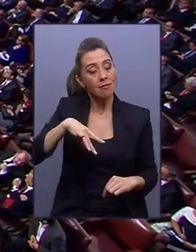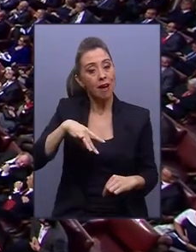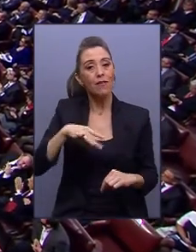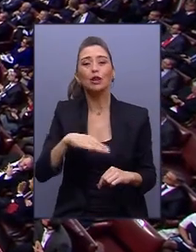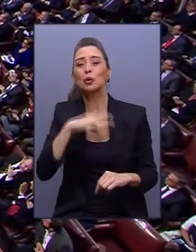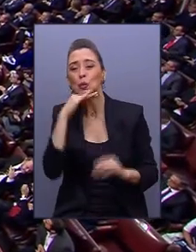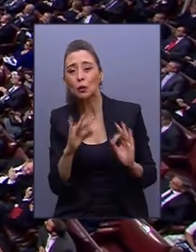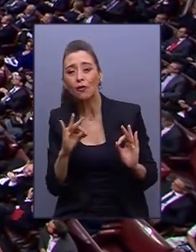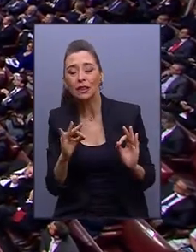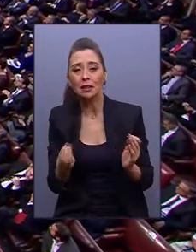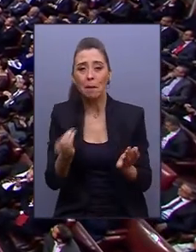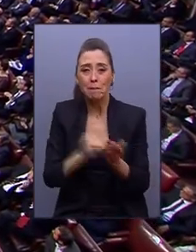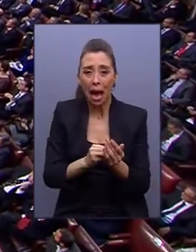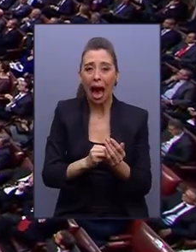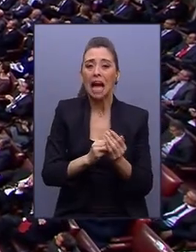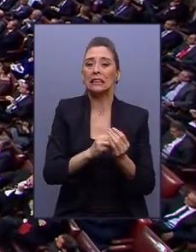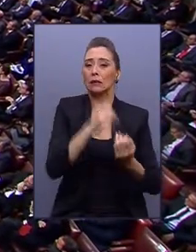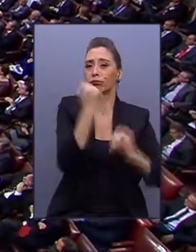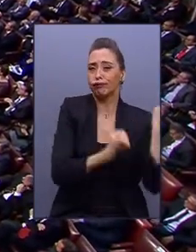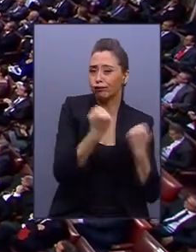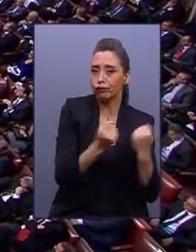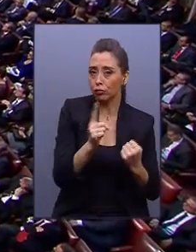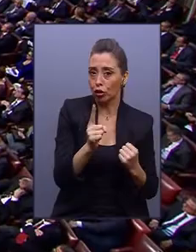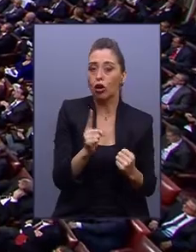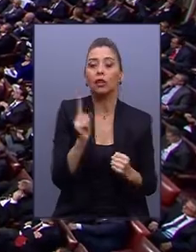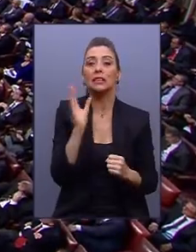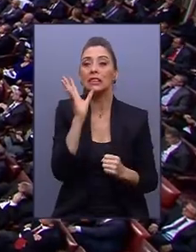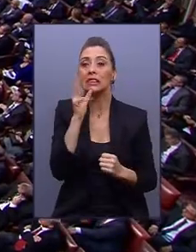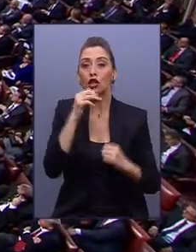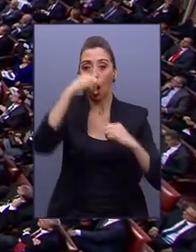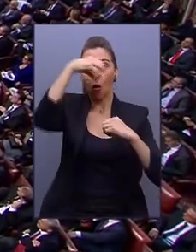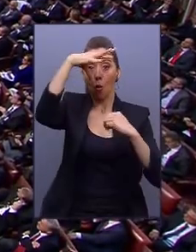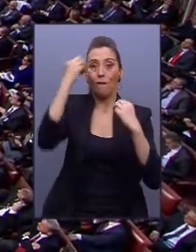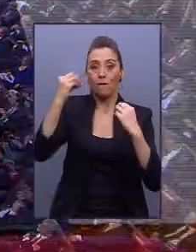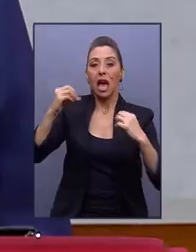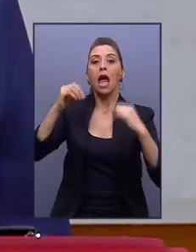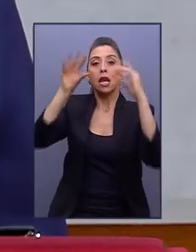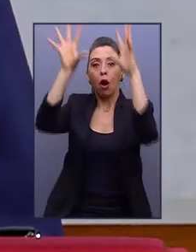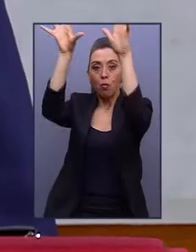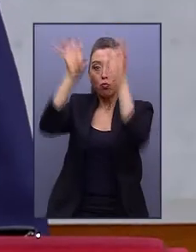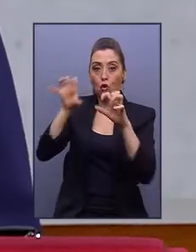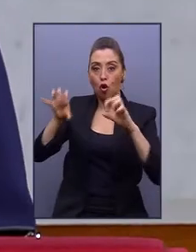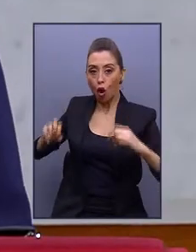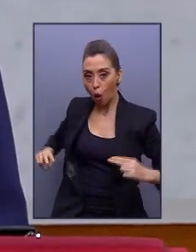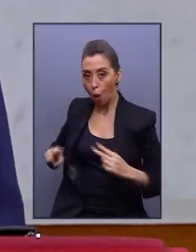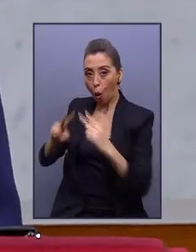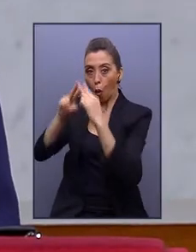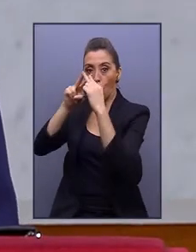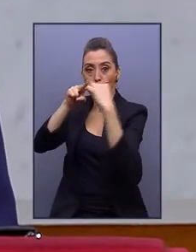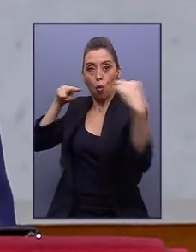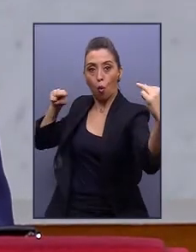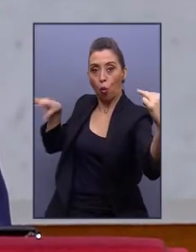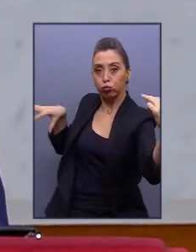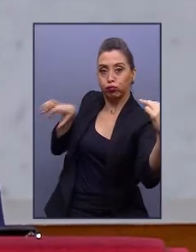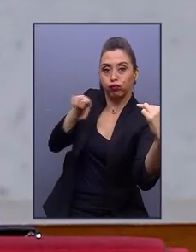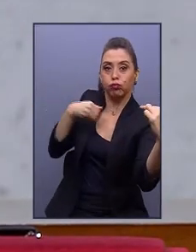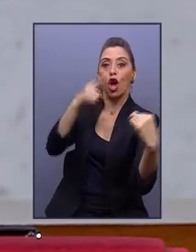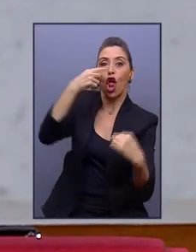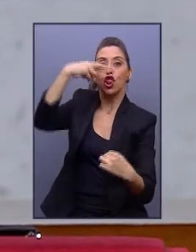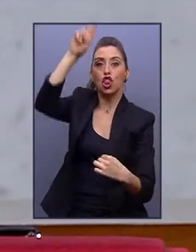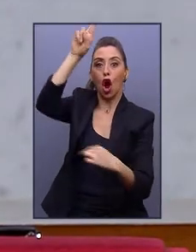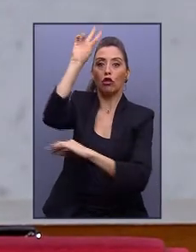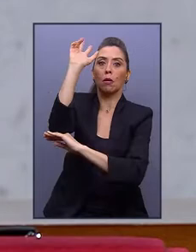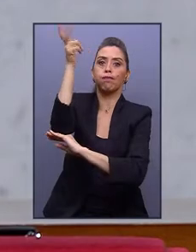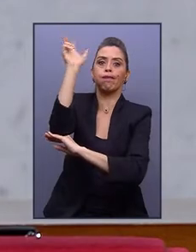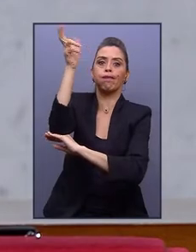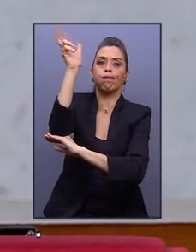basta con generar mucho más. Sin un sistema de transmisión eficiente que permite inyectar energía solar y eólica del norte y